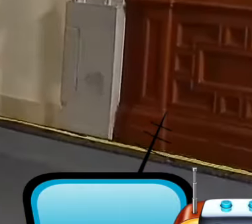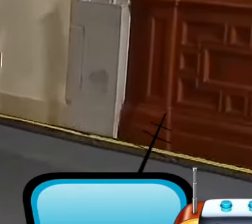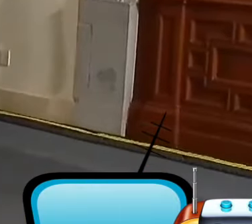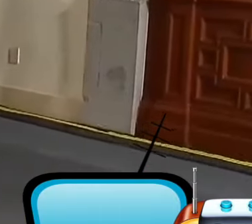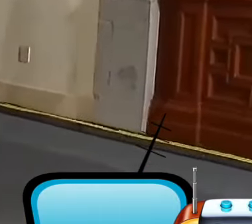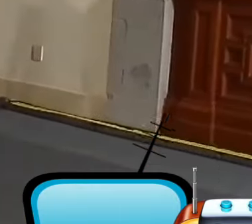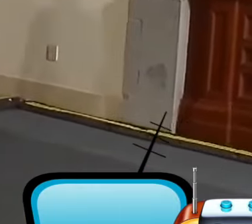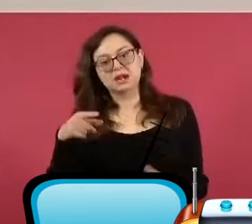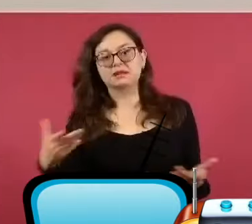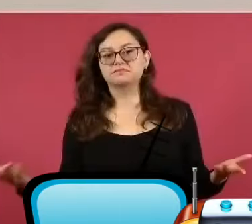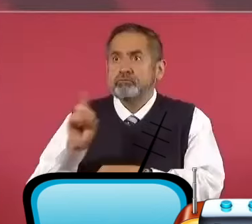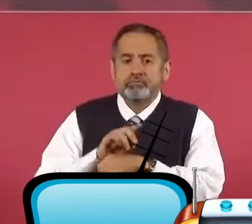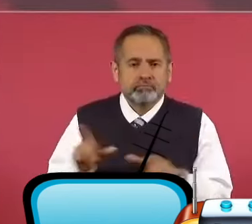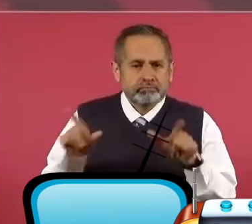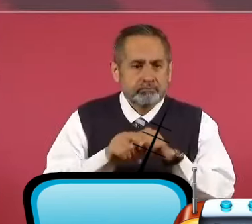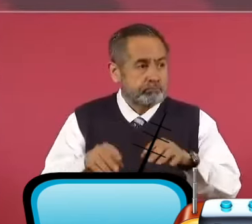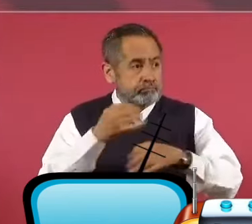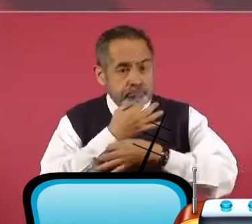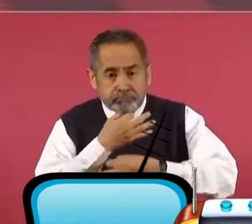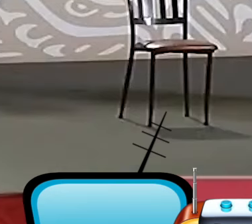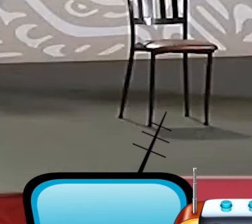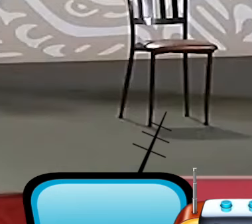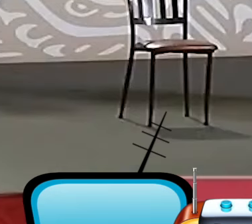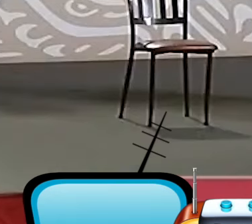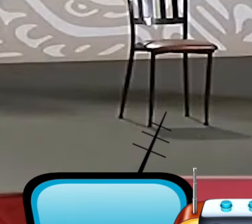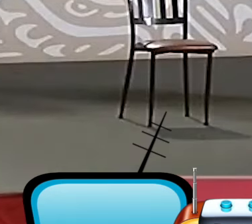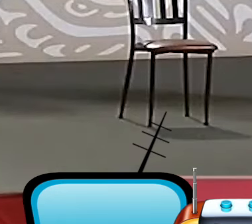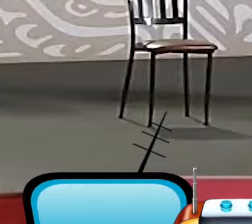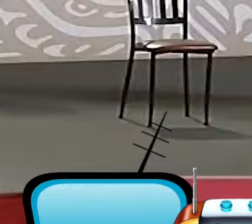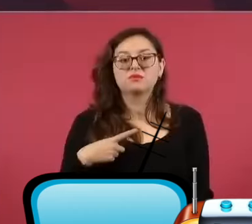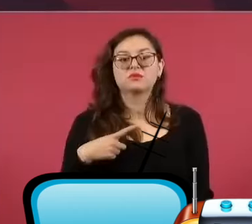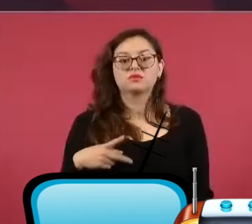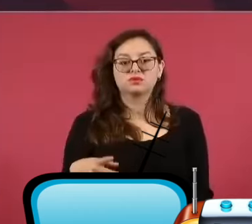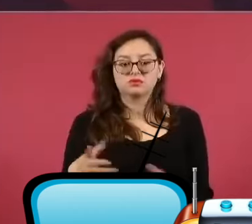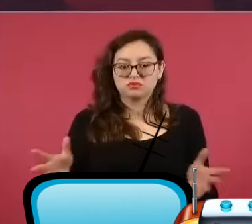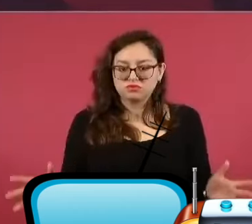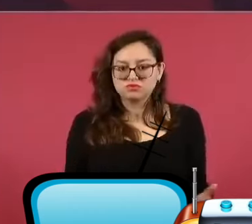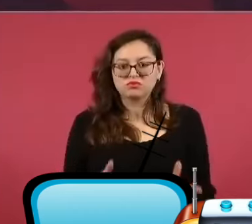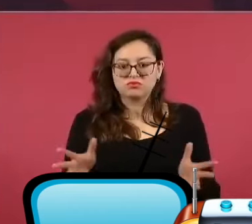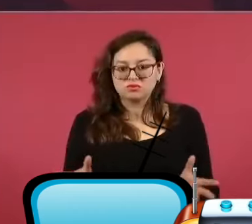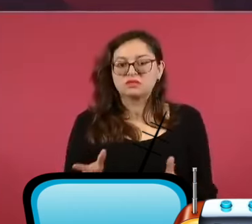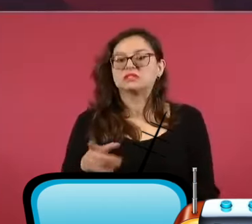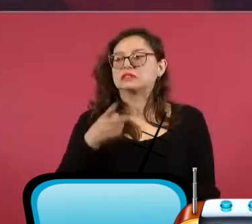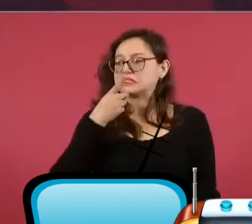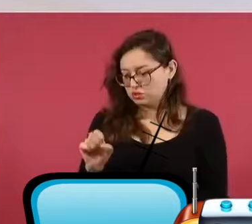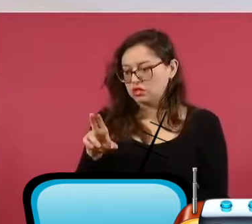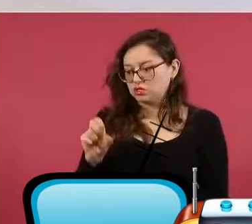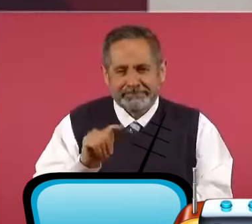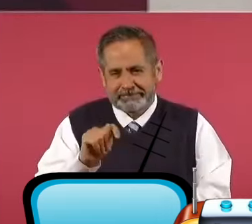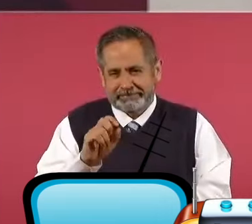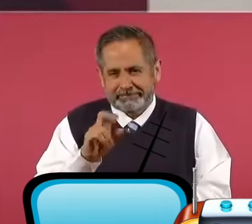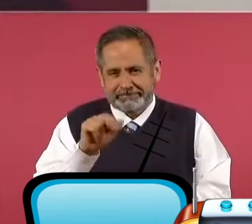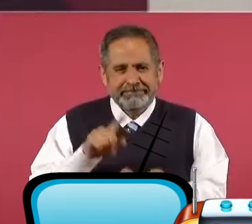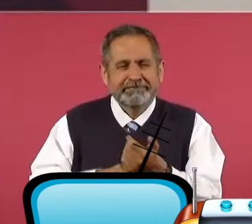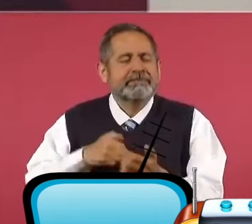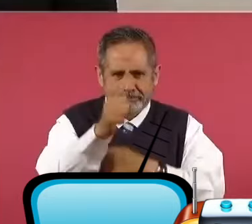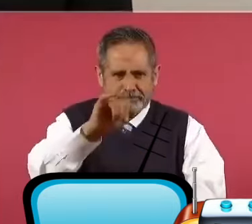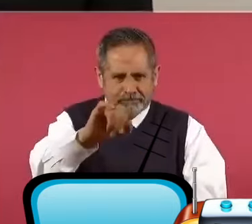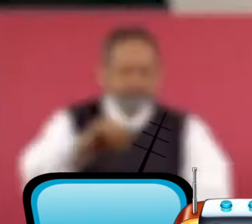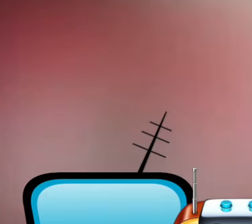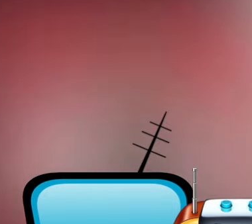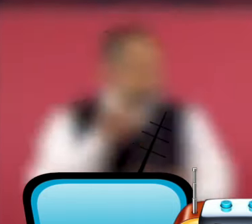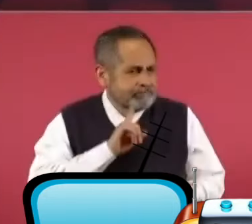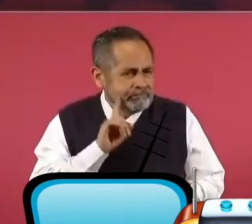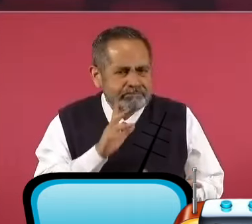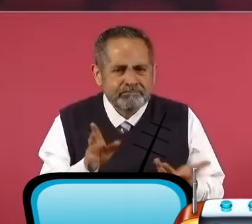En redes sociales hubo personas que, como el reportero que viste durante la cápsula,